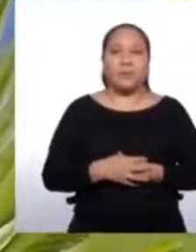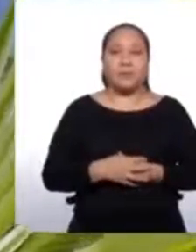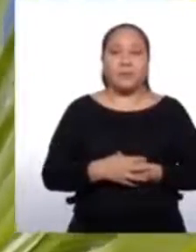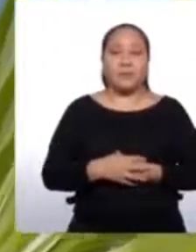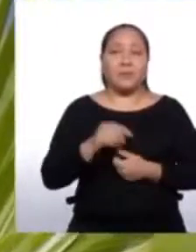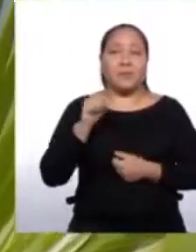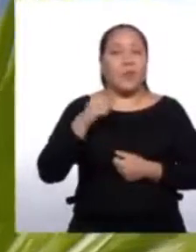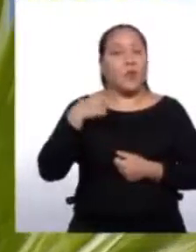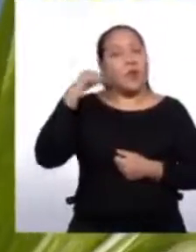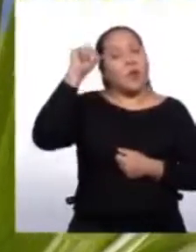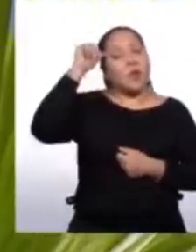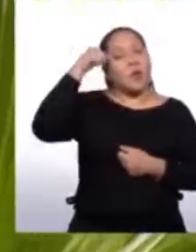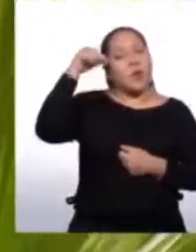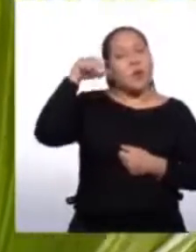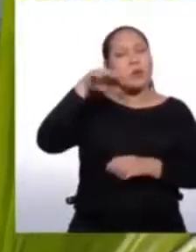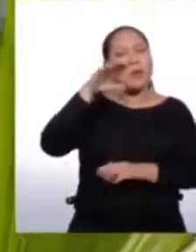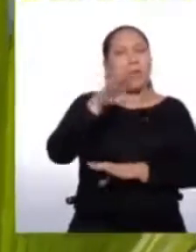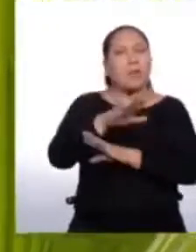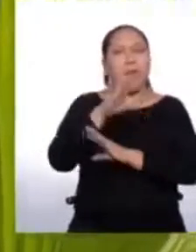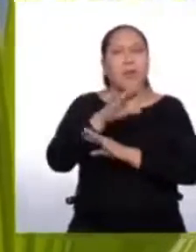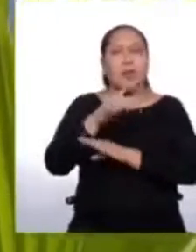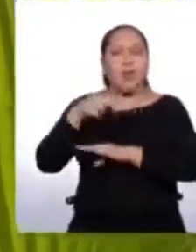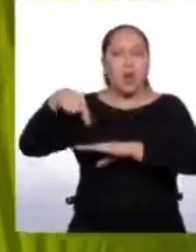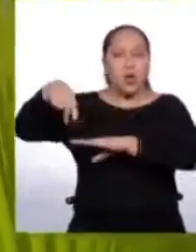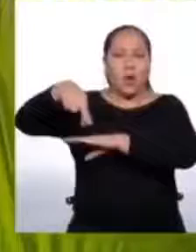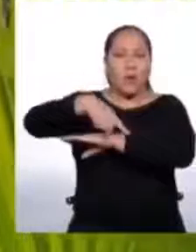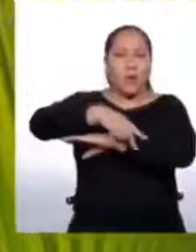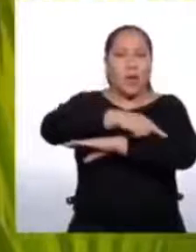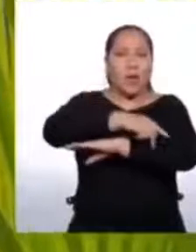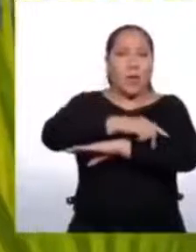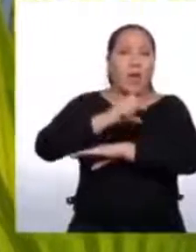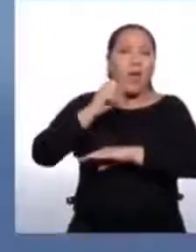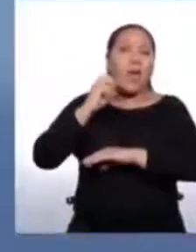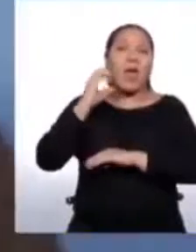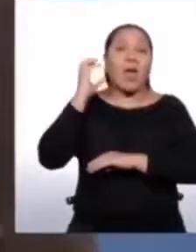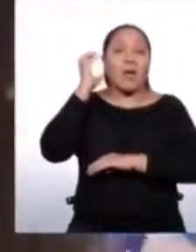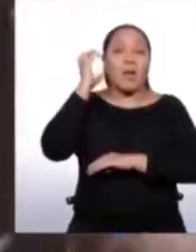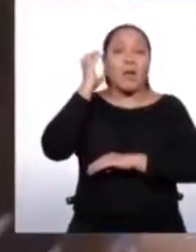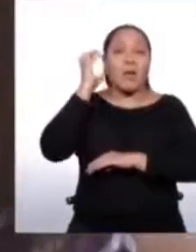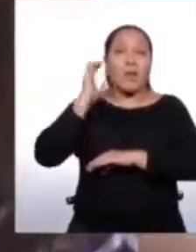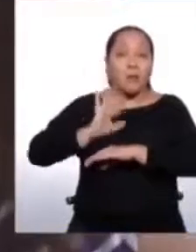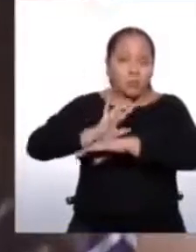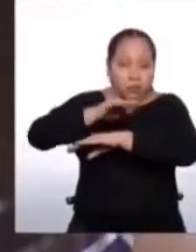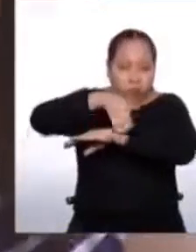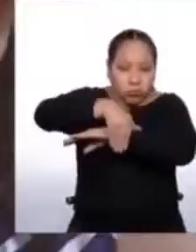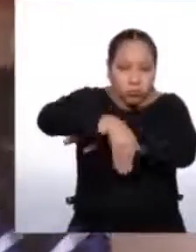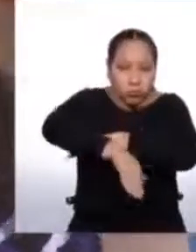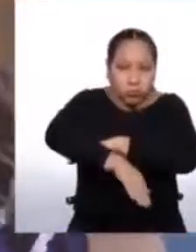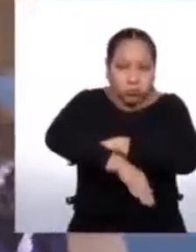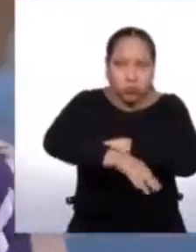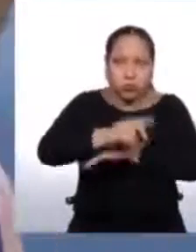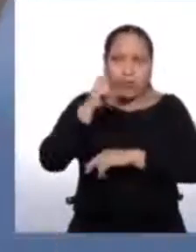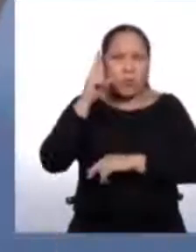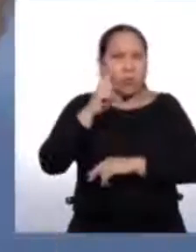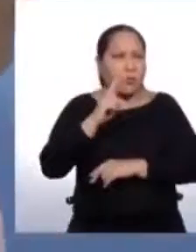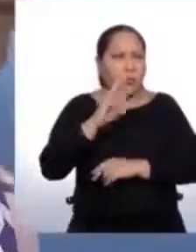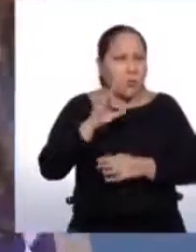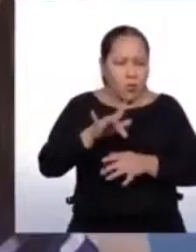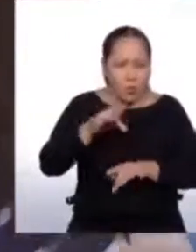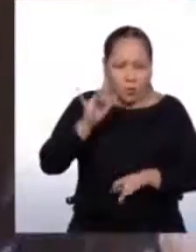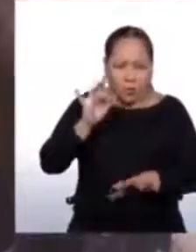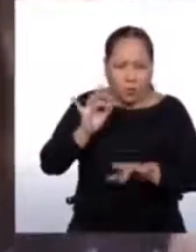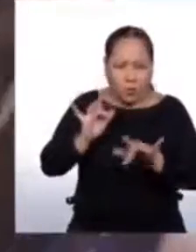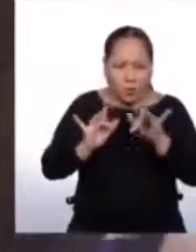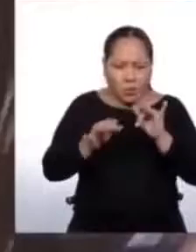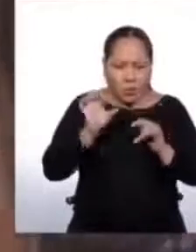Hasta ahora recuerdo aquella tarde en que al pasar por el malecón divisé en un pequeño basural un objeto brillante, que no era otra cosa que